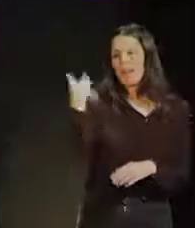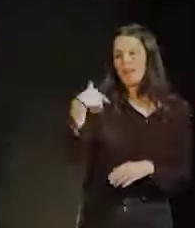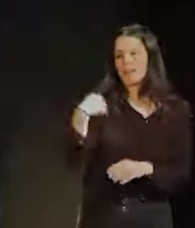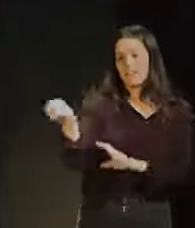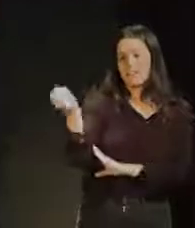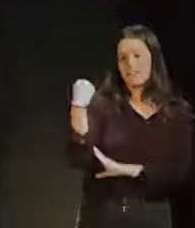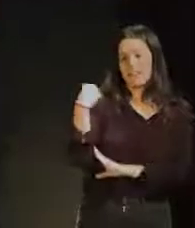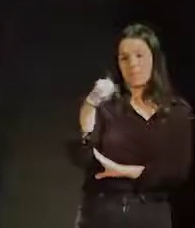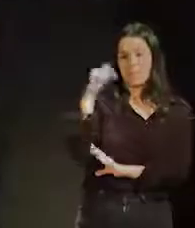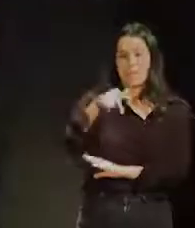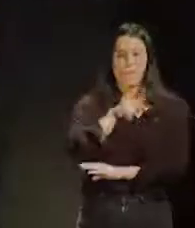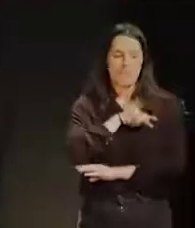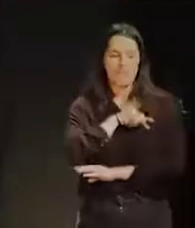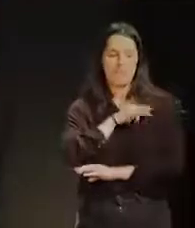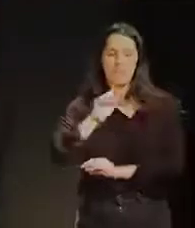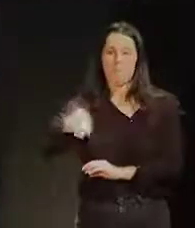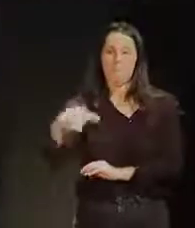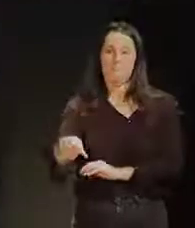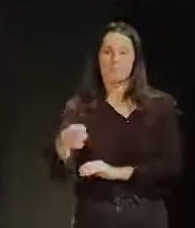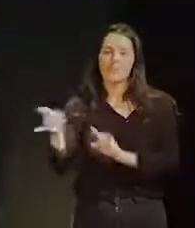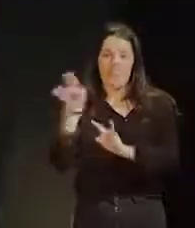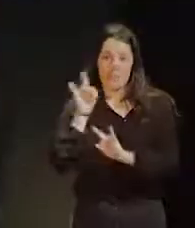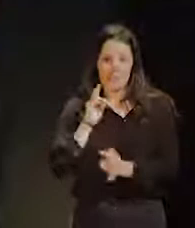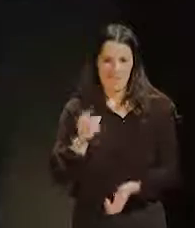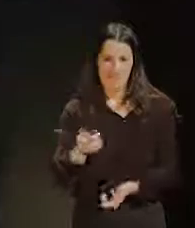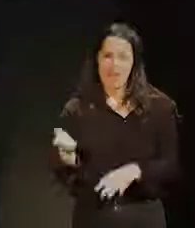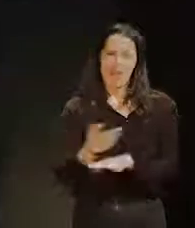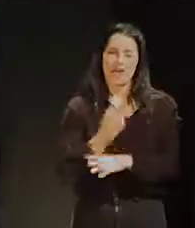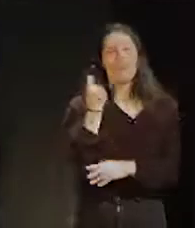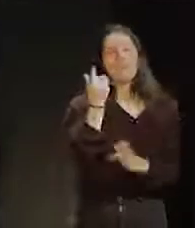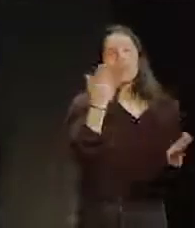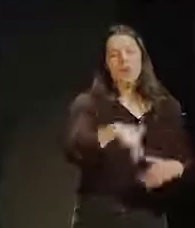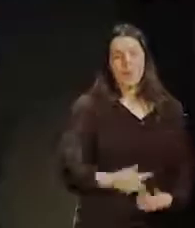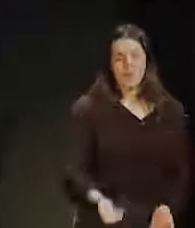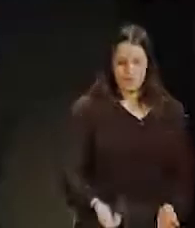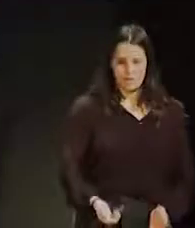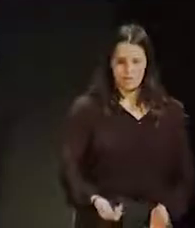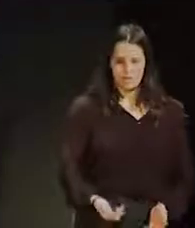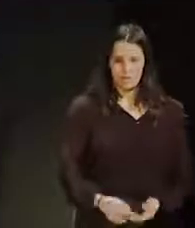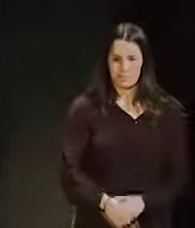la disabile, la freak, che non poteva tenere dinero perché non era tan